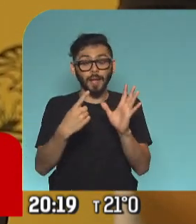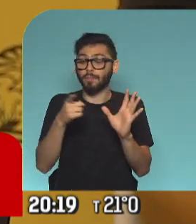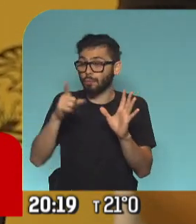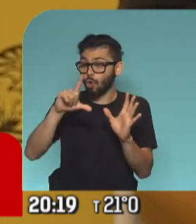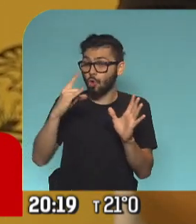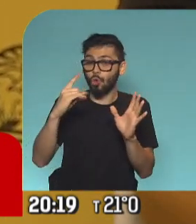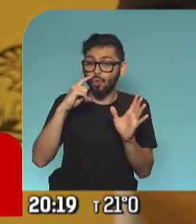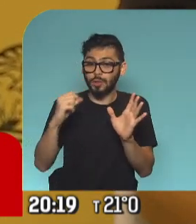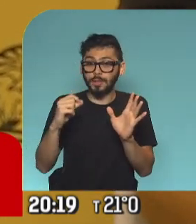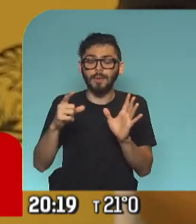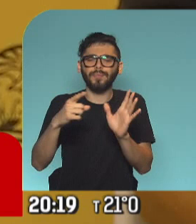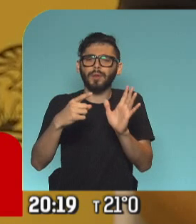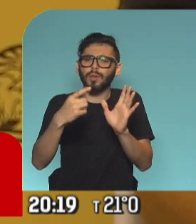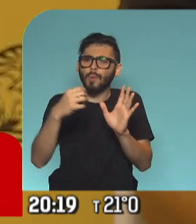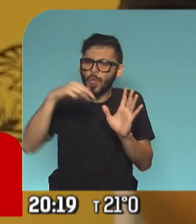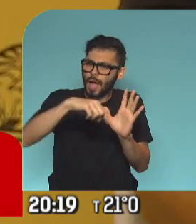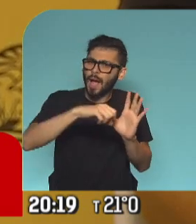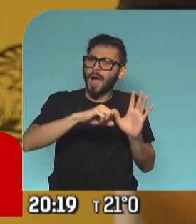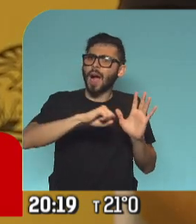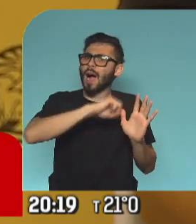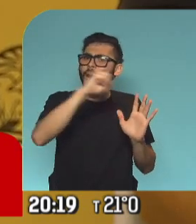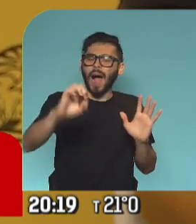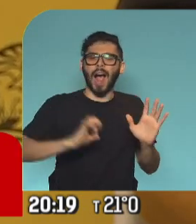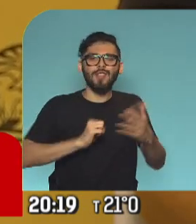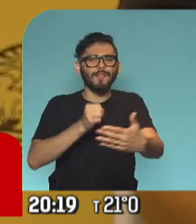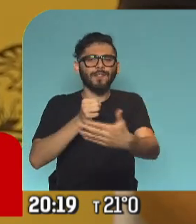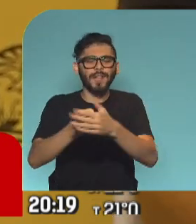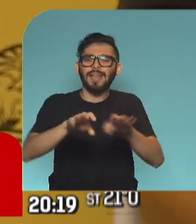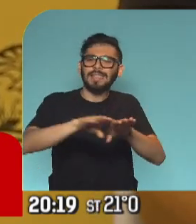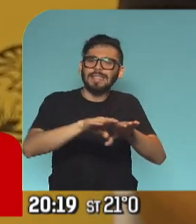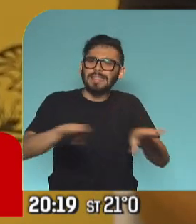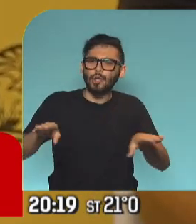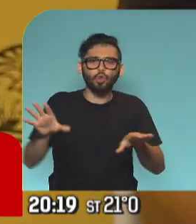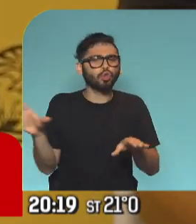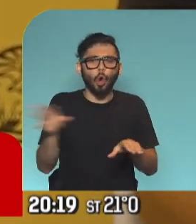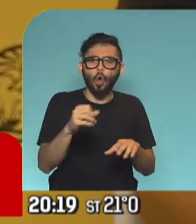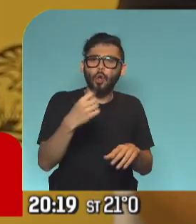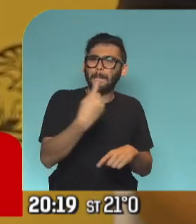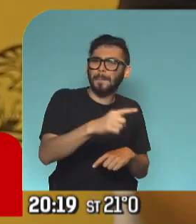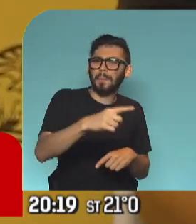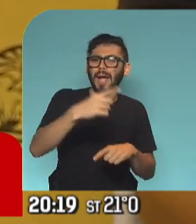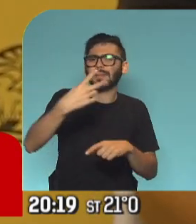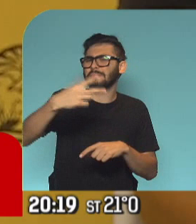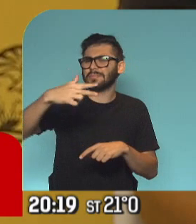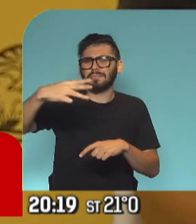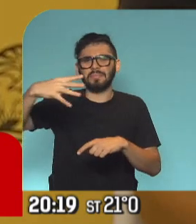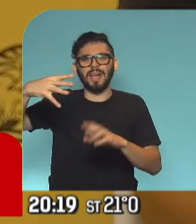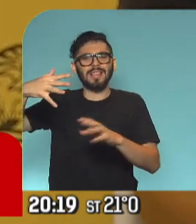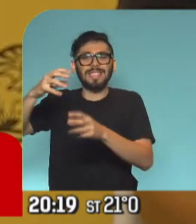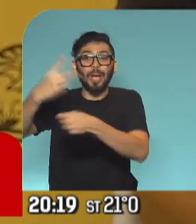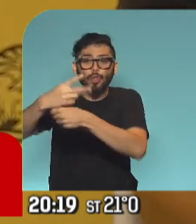que de aquí a fin de año todos los chicos de todos los años vuelvan a clases. Después veremos los matices,